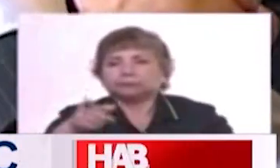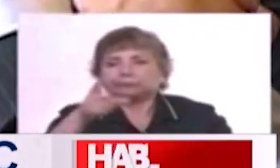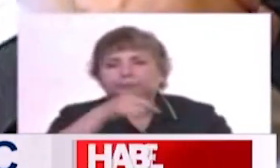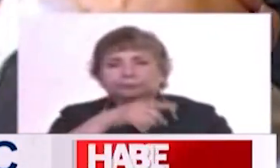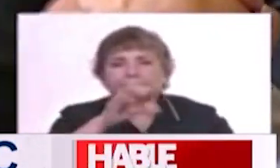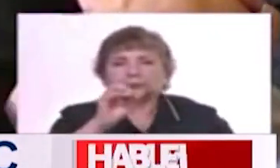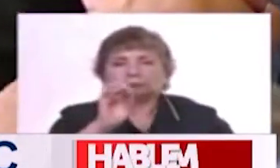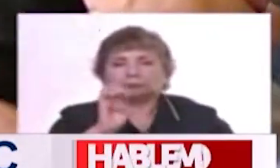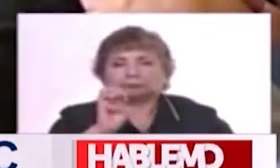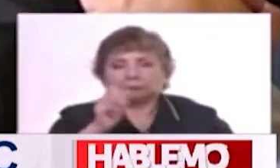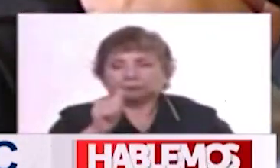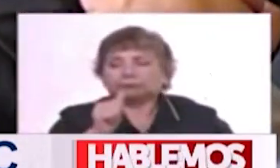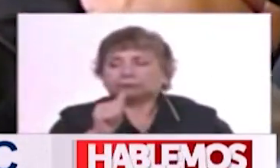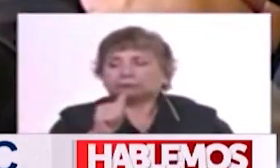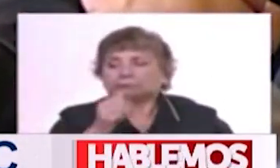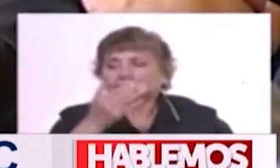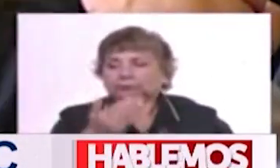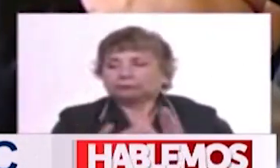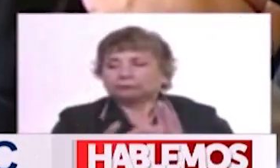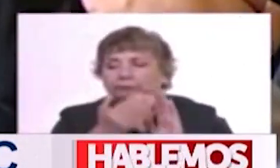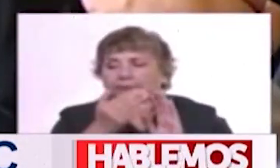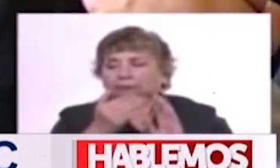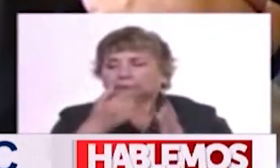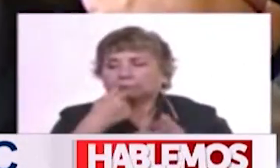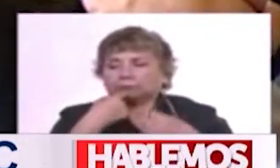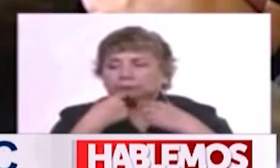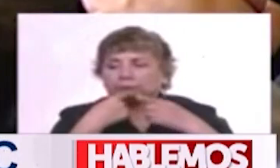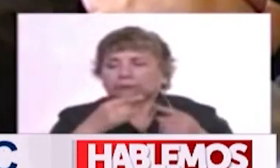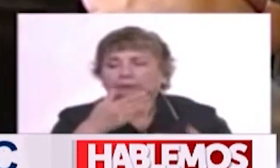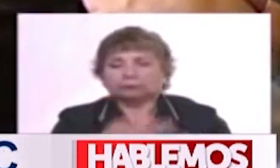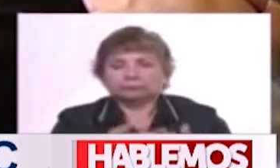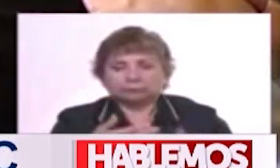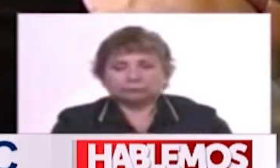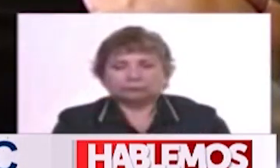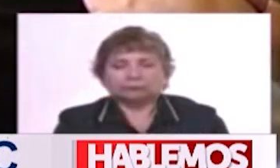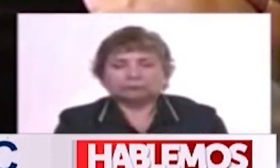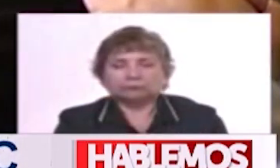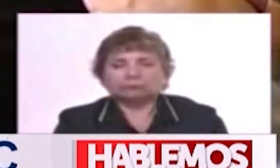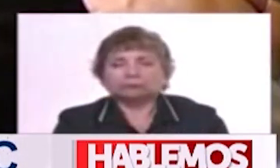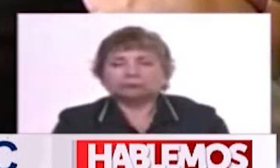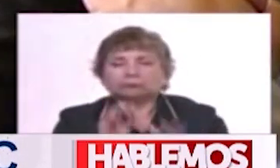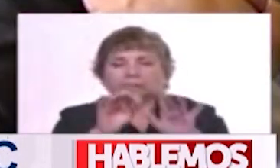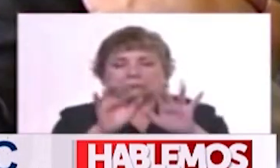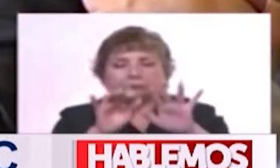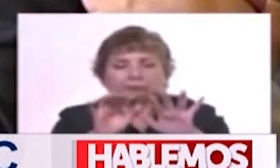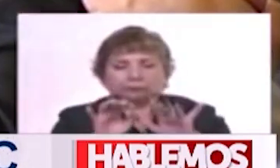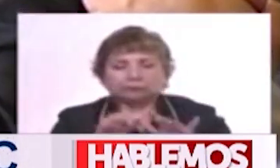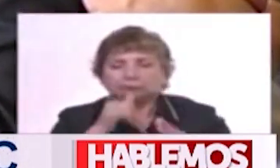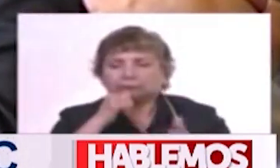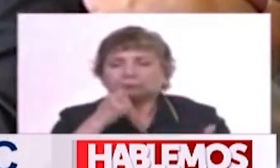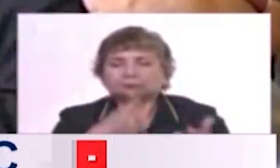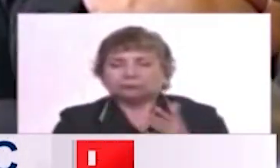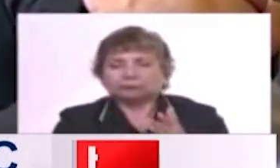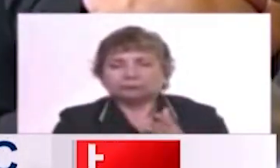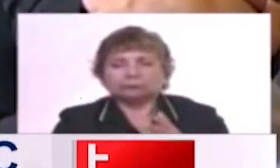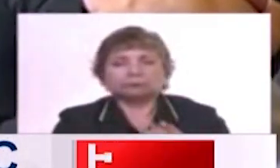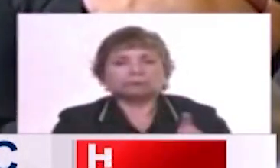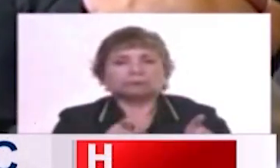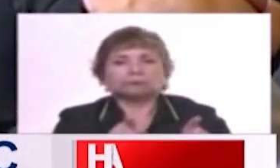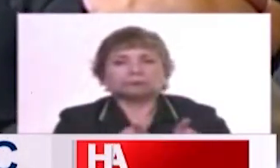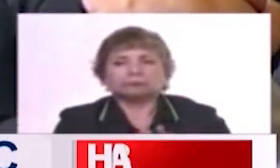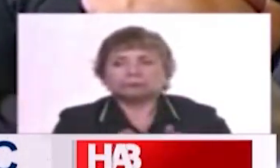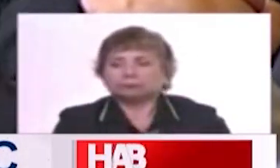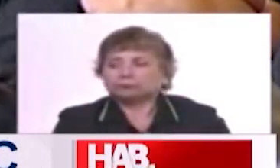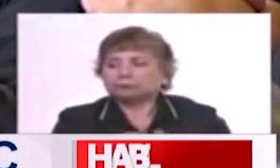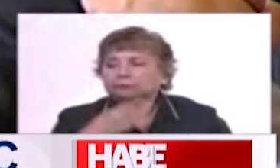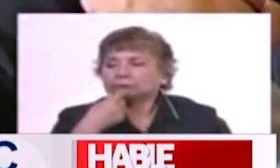OEA a su asistencia. Es un tuit público que ahí está. Y redacto la carta en ese extremo.